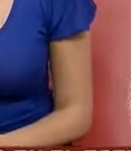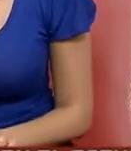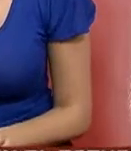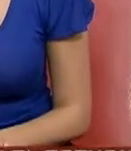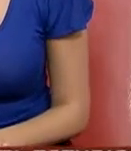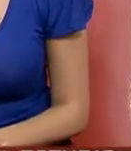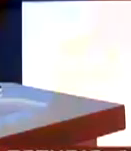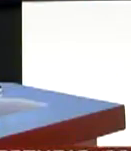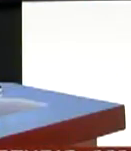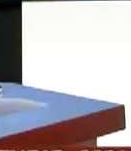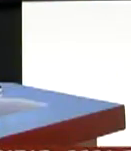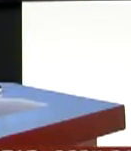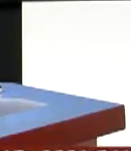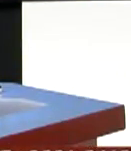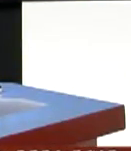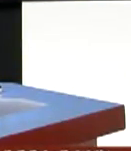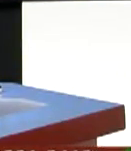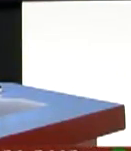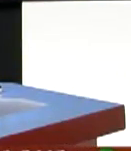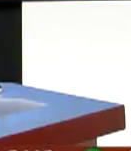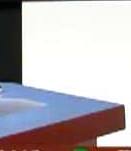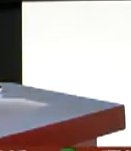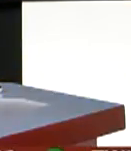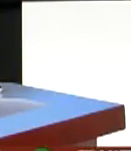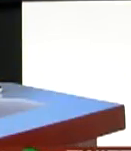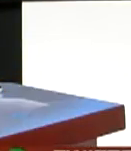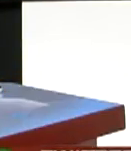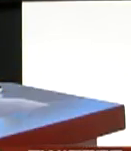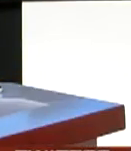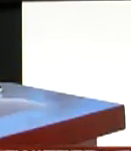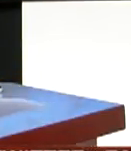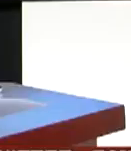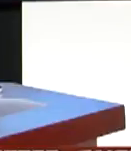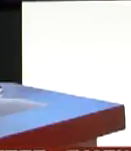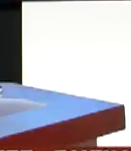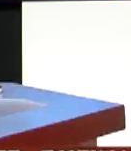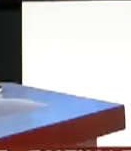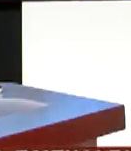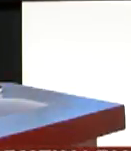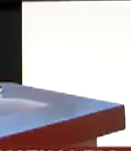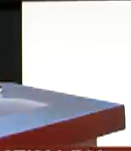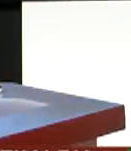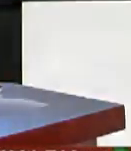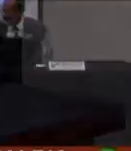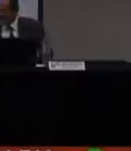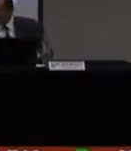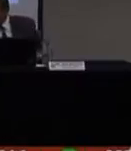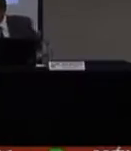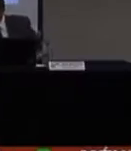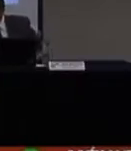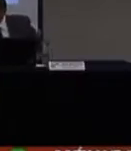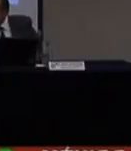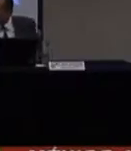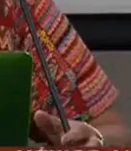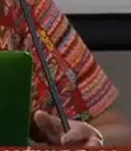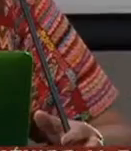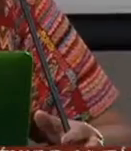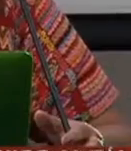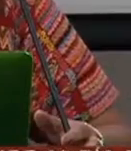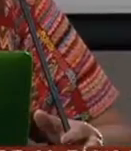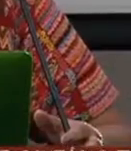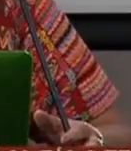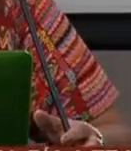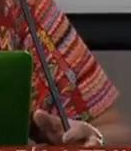excelente miércoles. Gracias, Ana Cristina. Y Rigoberta Menchú, Premio Nobel de la Paz, dictó una conferencia magistral en la UNAM al hablar de